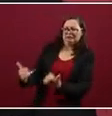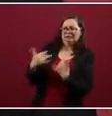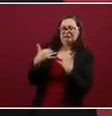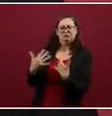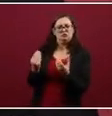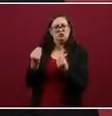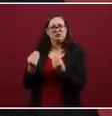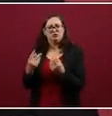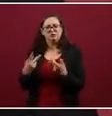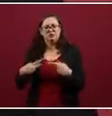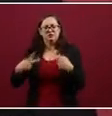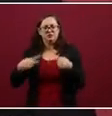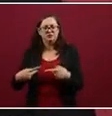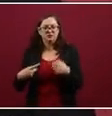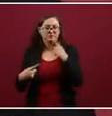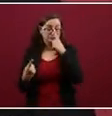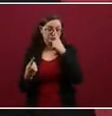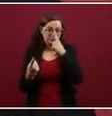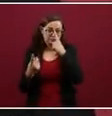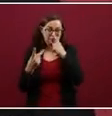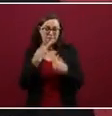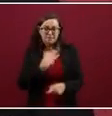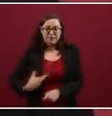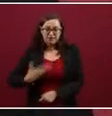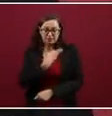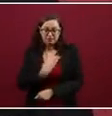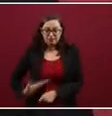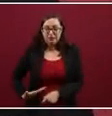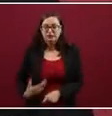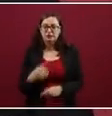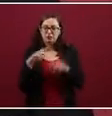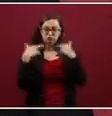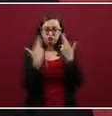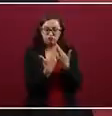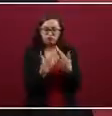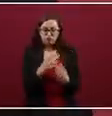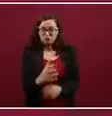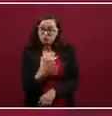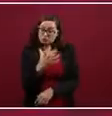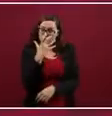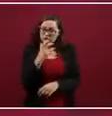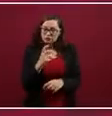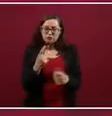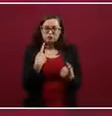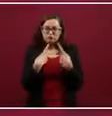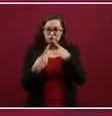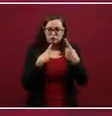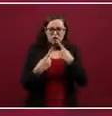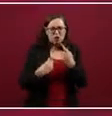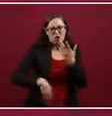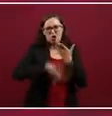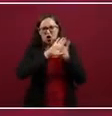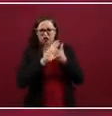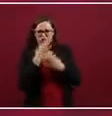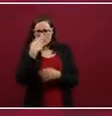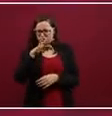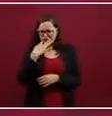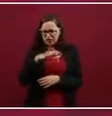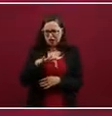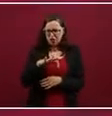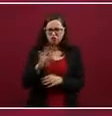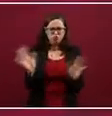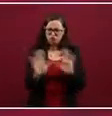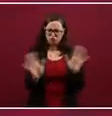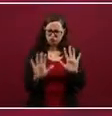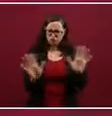recibieron en la reunión con el vicepresidente, que fue también muy dura. Dura no en el sentido que fueran groseros o otra